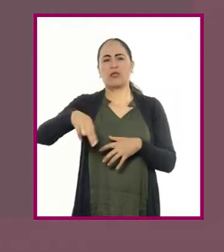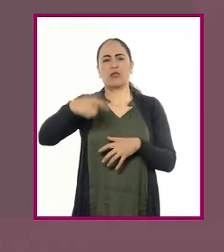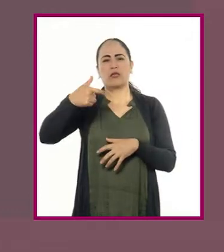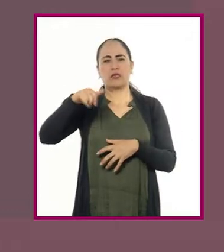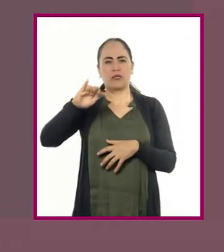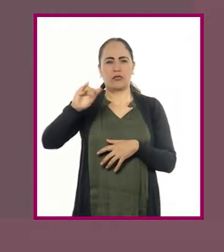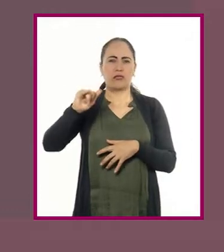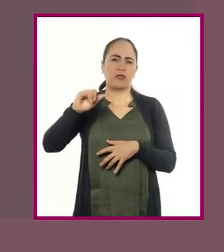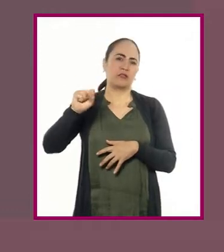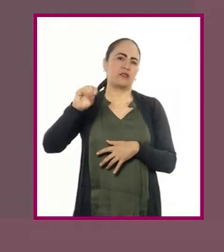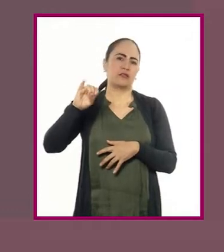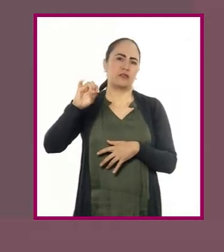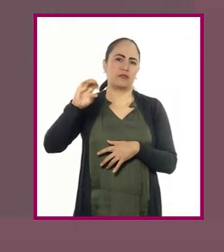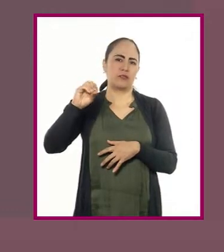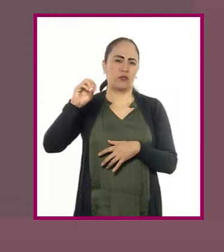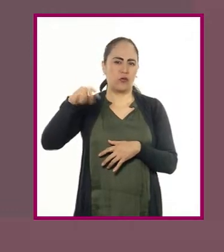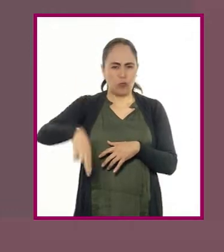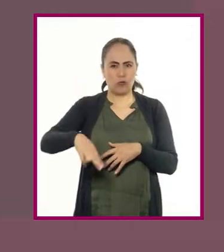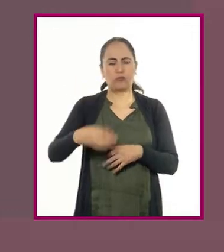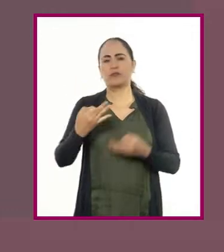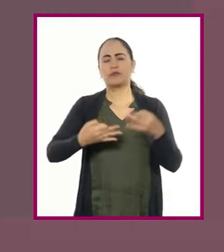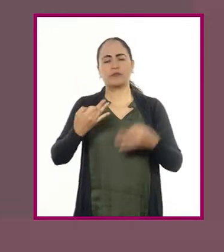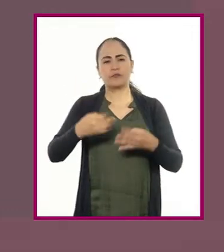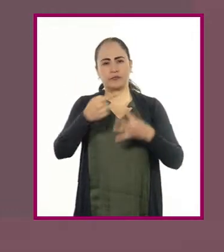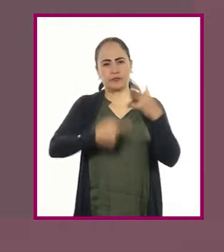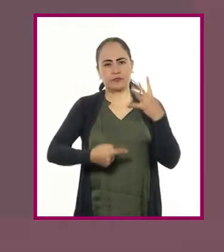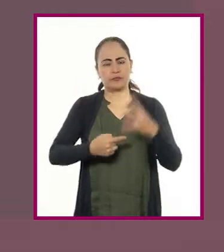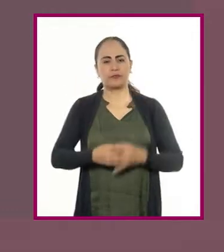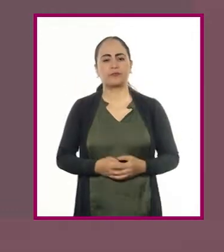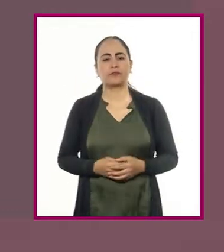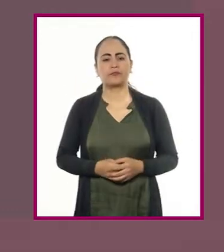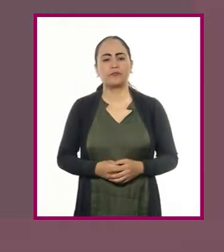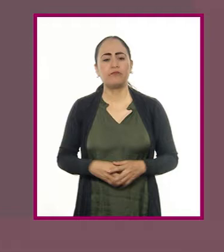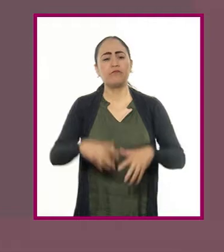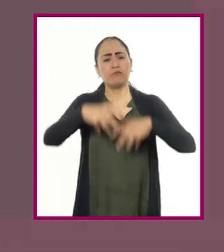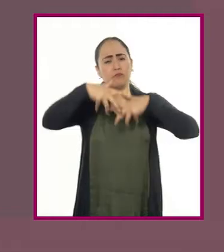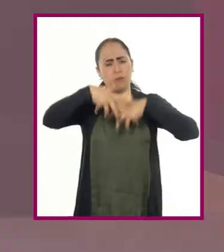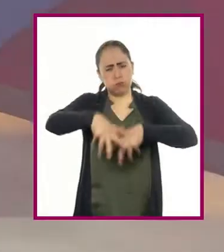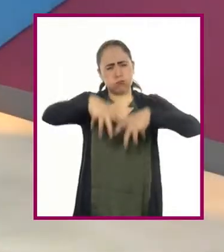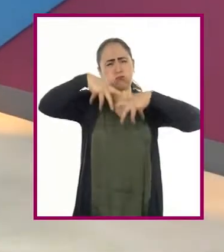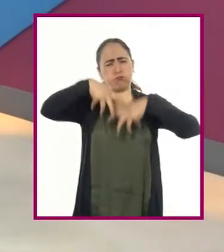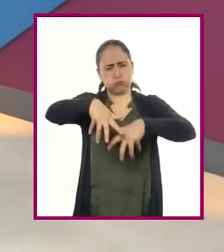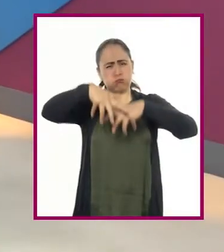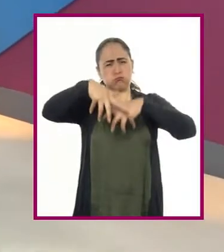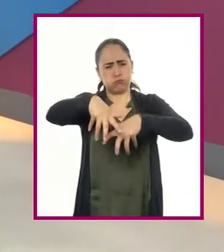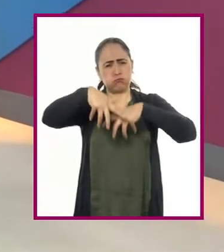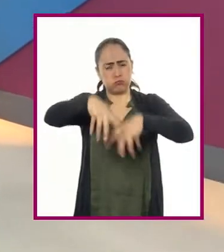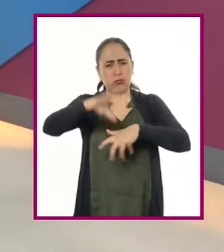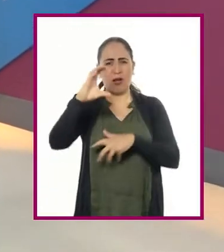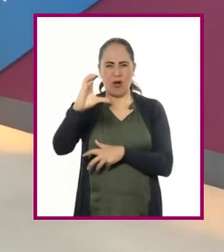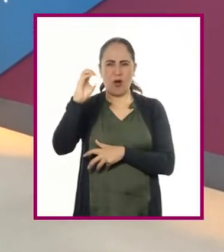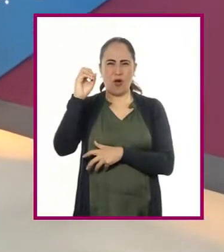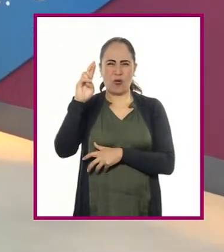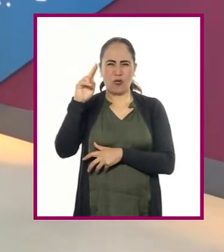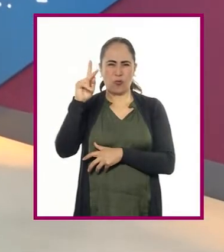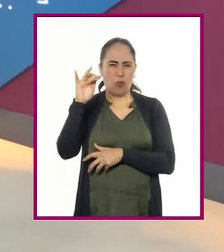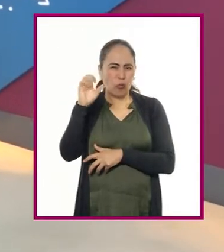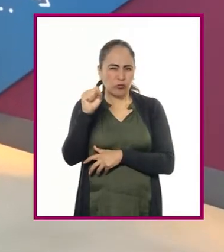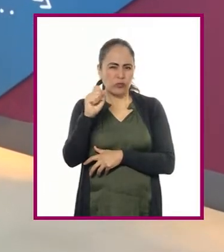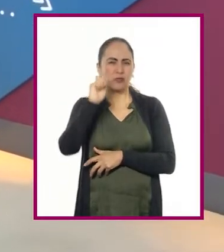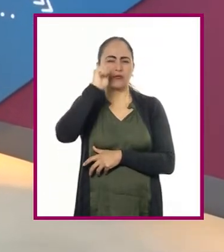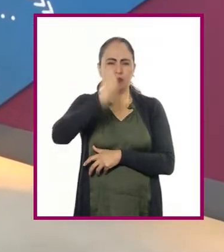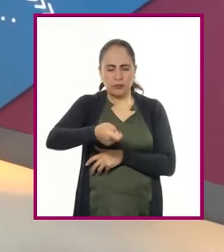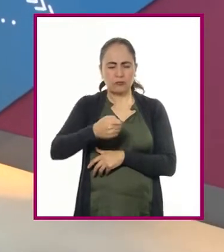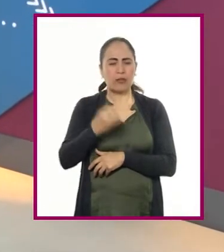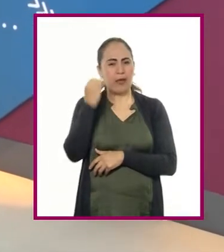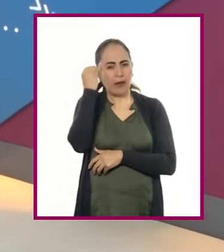ayuntamiento, de la universidad, del consulado. Con la procesión de Corpus, retablo vivo de la sociedad, se afianzaba